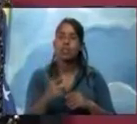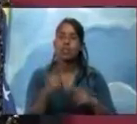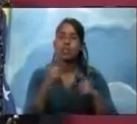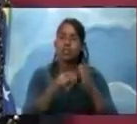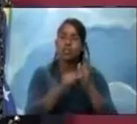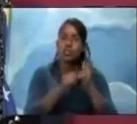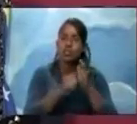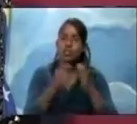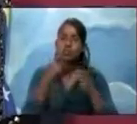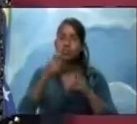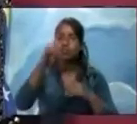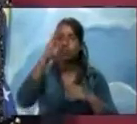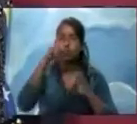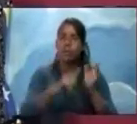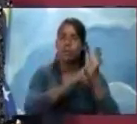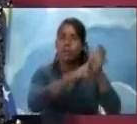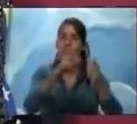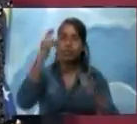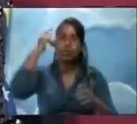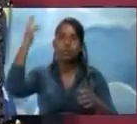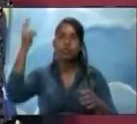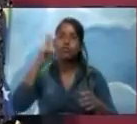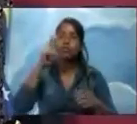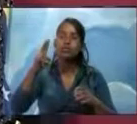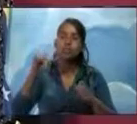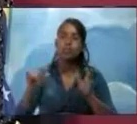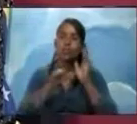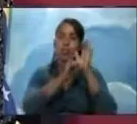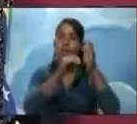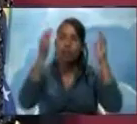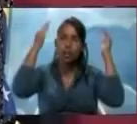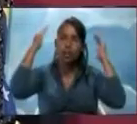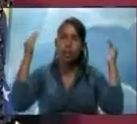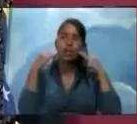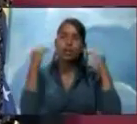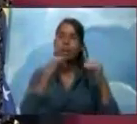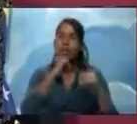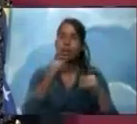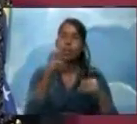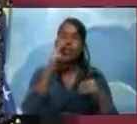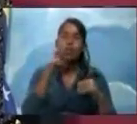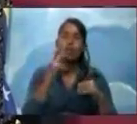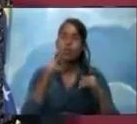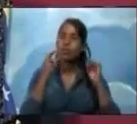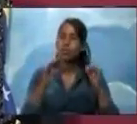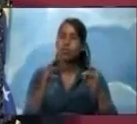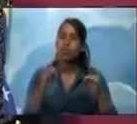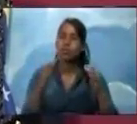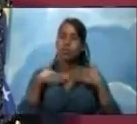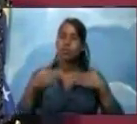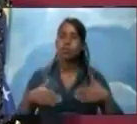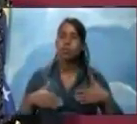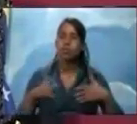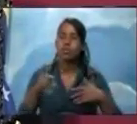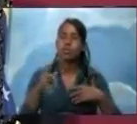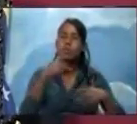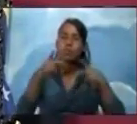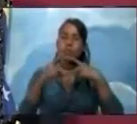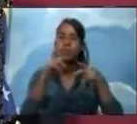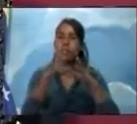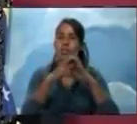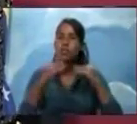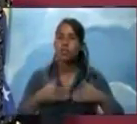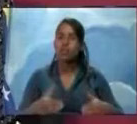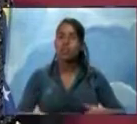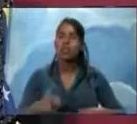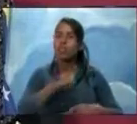2:32, Dios le mostró un sueño en el que veía una imagen. La cabeza de esta imagen era de oro fino, su pecho y sus brazos de plata, su vientre y